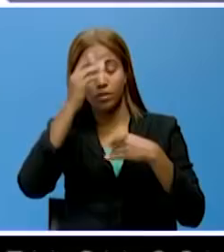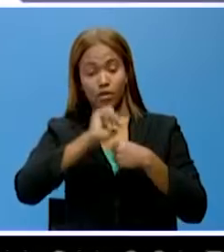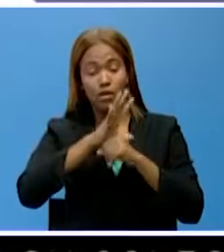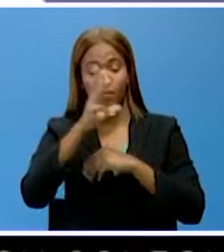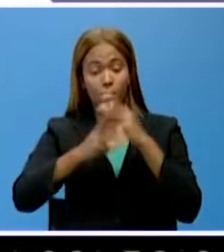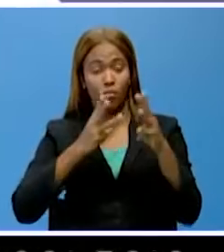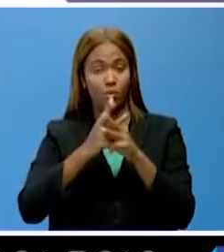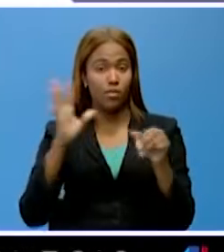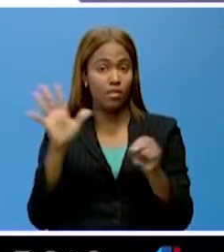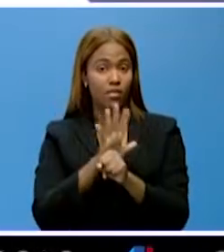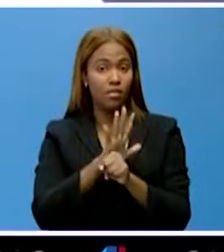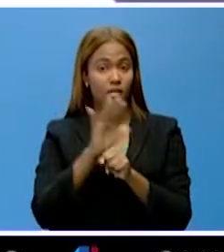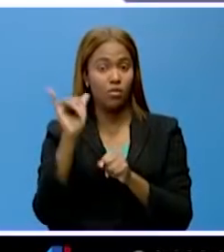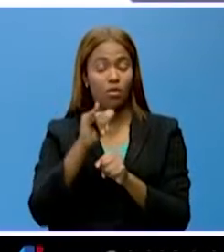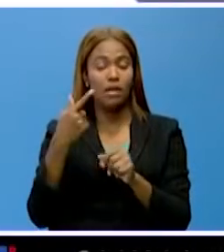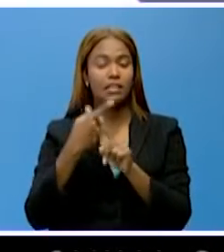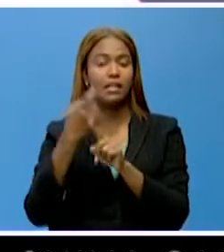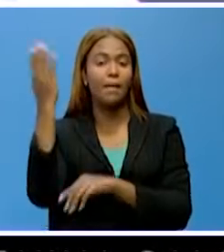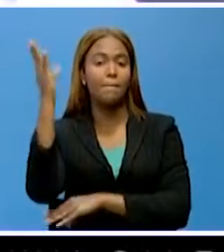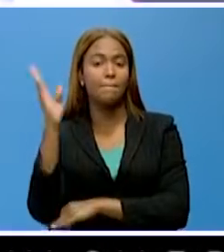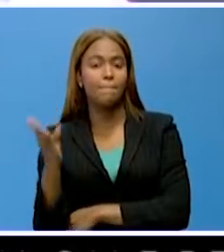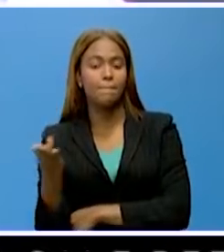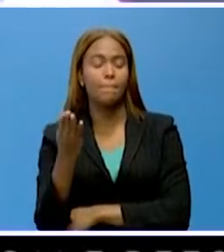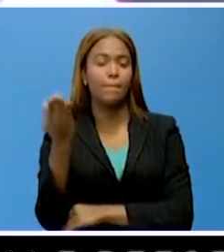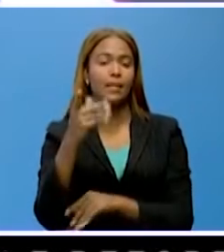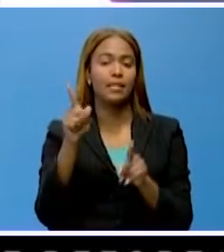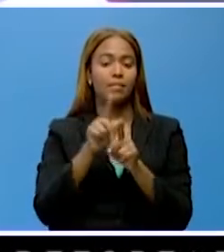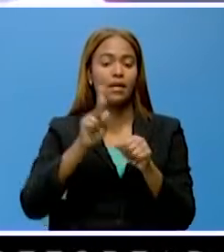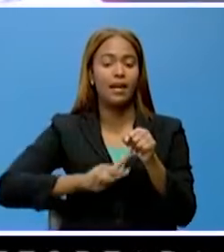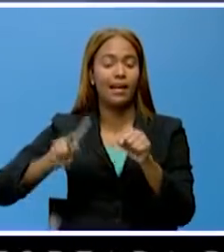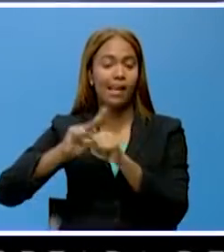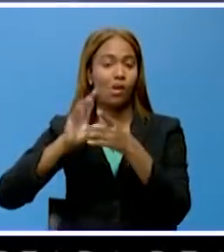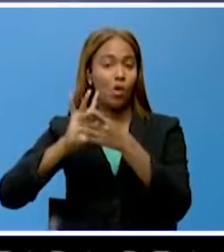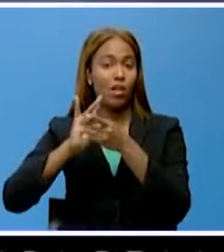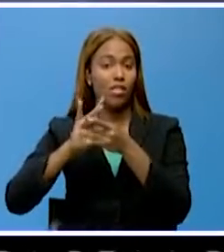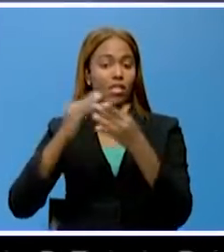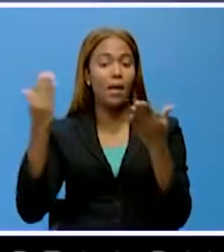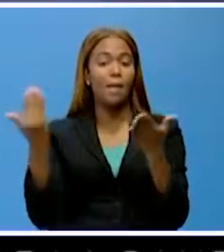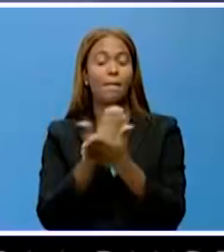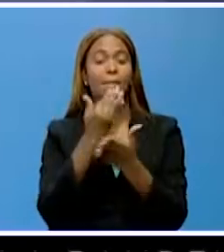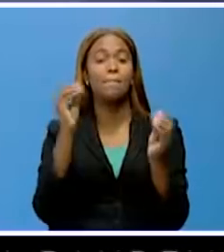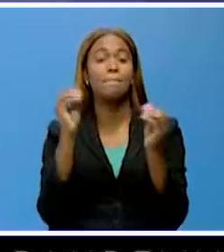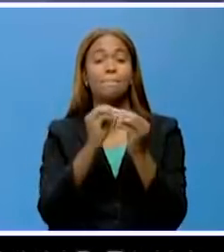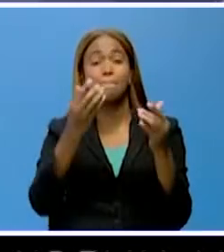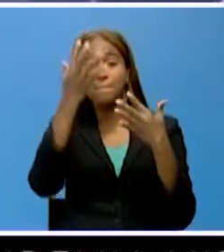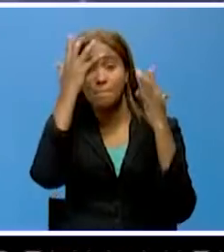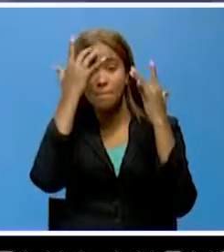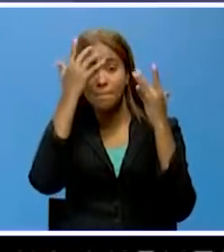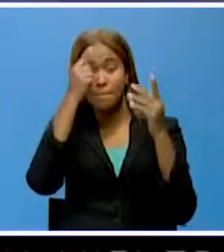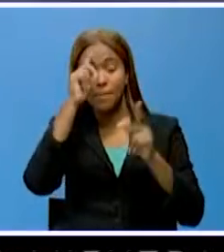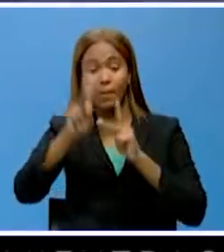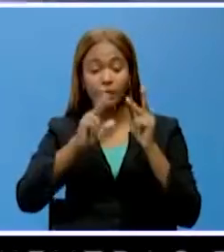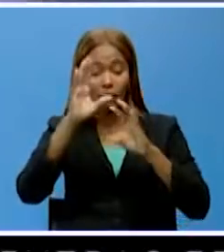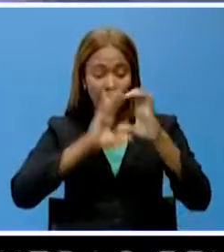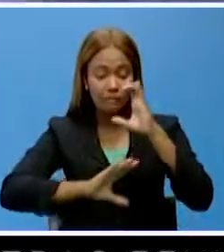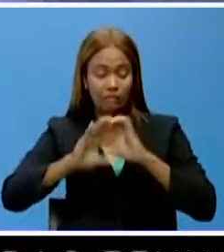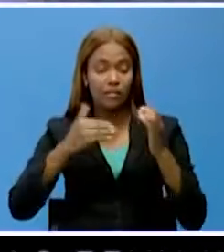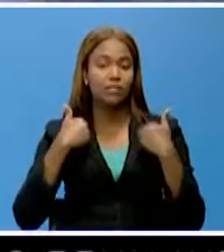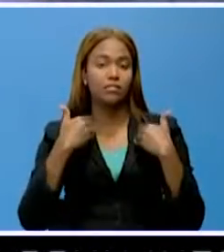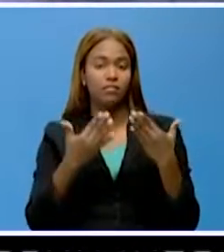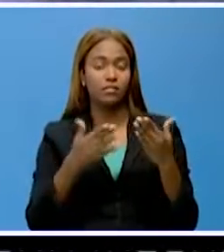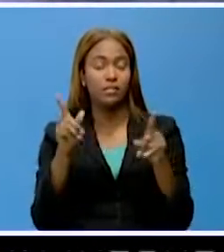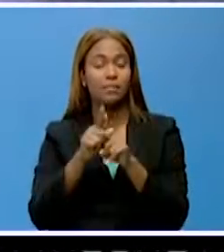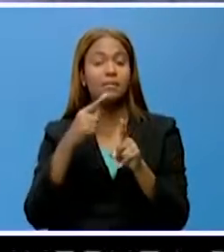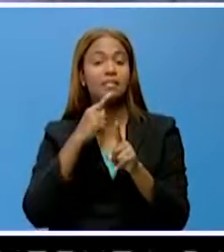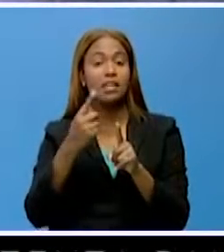mundial, siendo las de Brasil, Sudáfrica y el Reino Unido las más preocupantes para la comunidad científica. Cabe